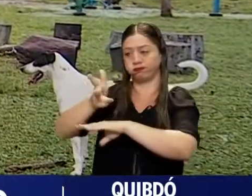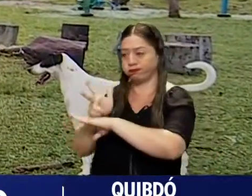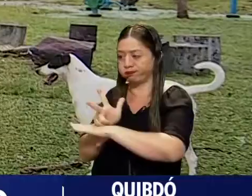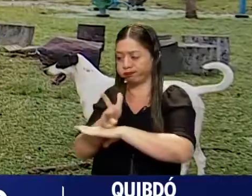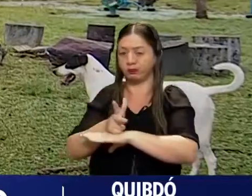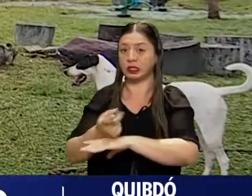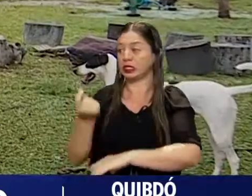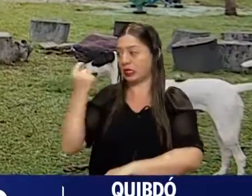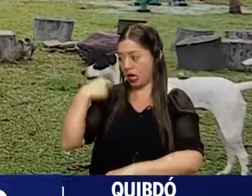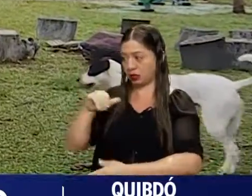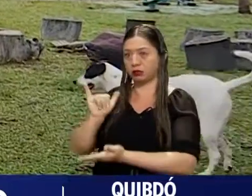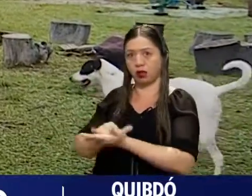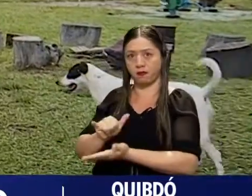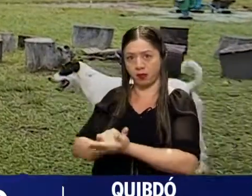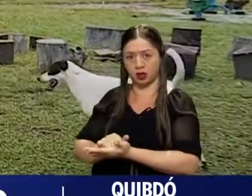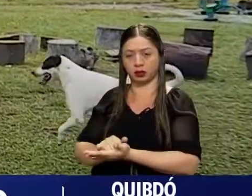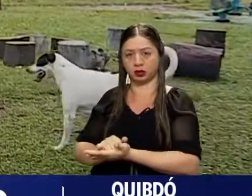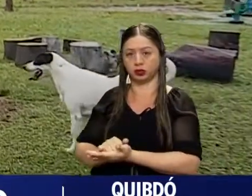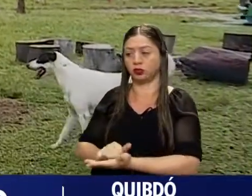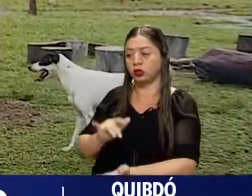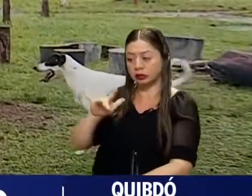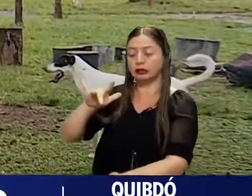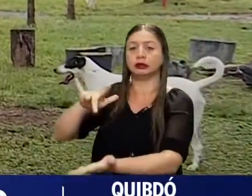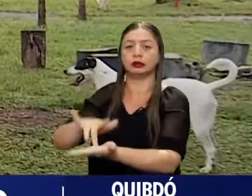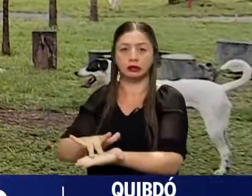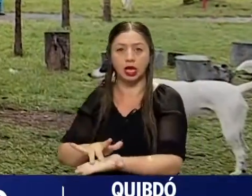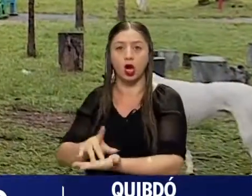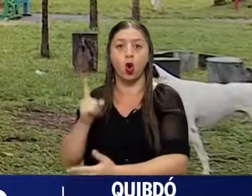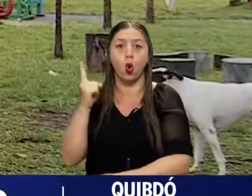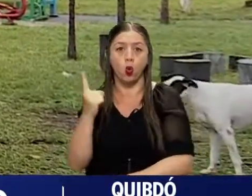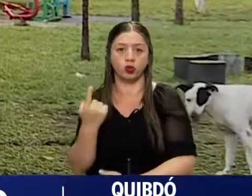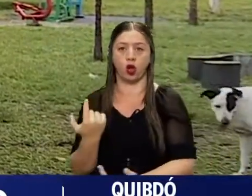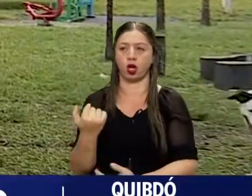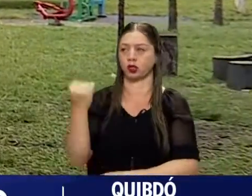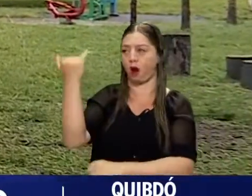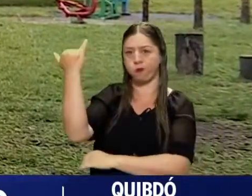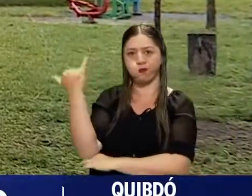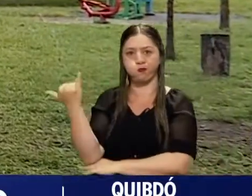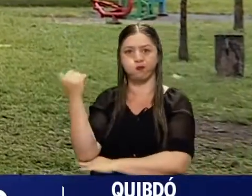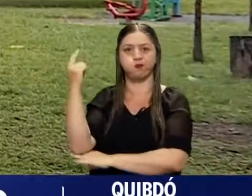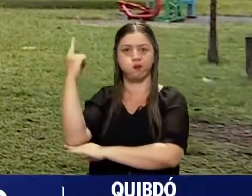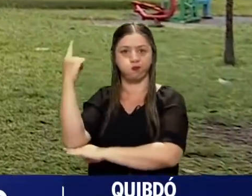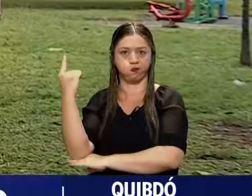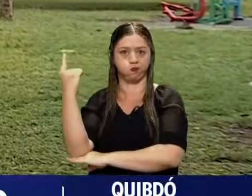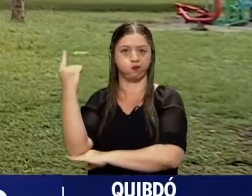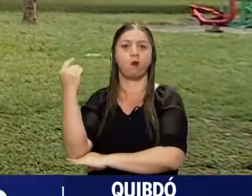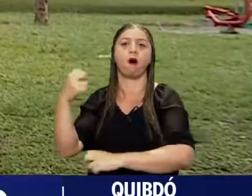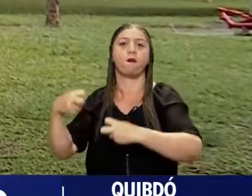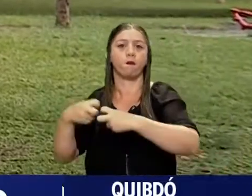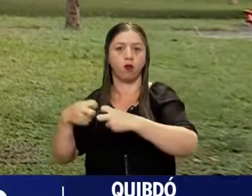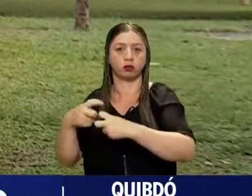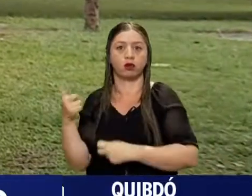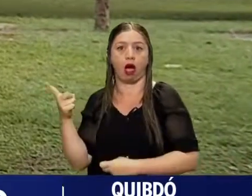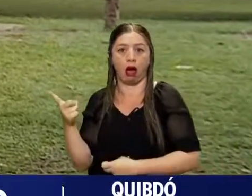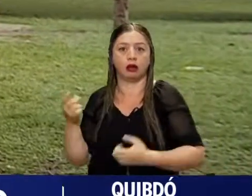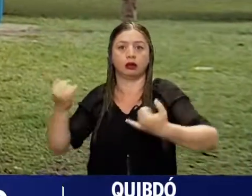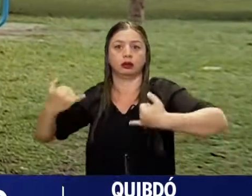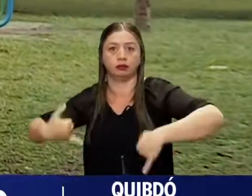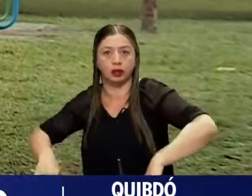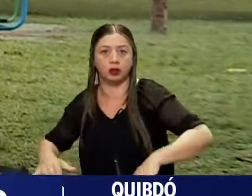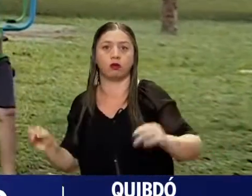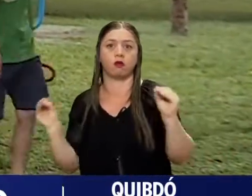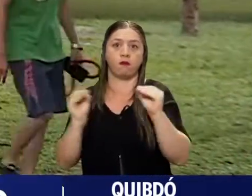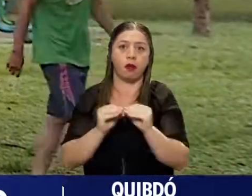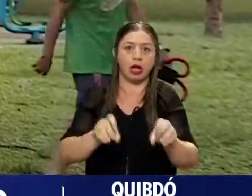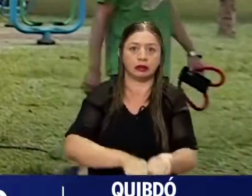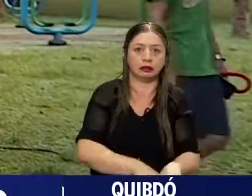lo que sucedió ayer se acercaron y bueno solucionaron solo un poste realmente hay muchos más daños los cuales nos gustarían que hicieran un